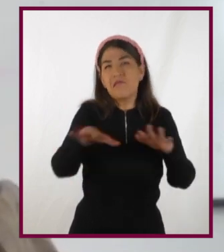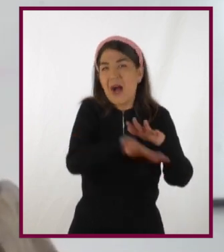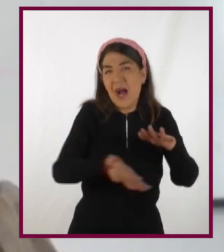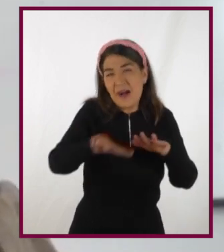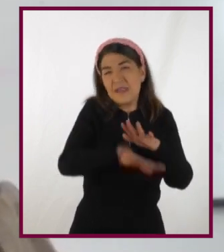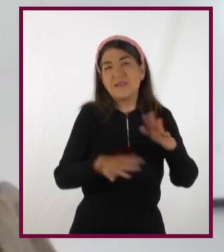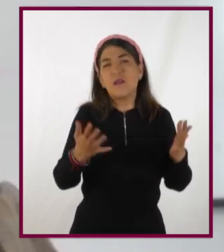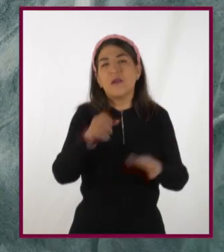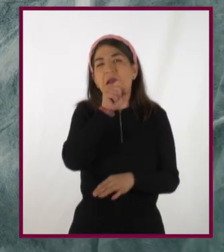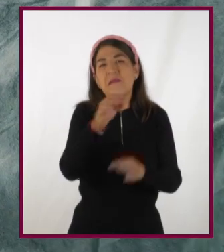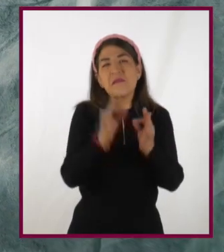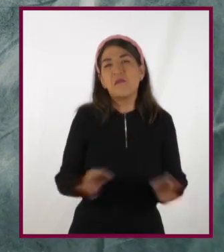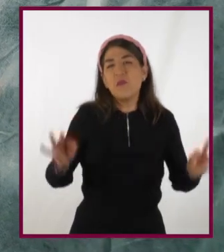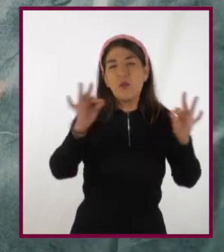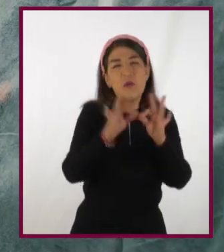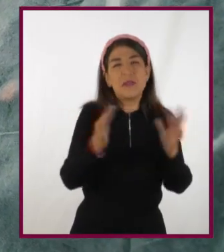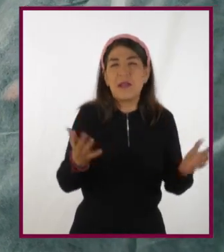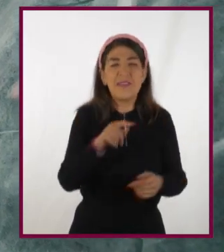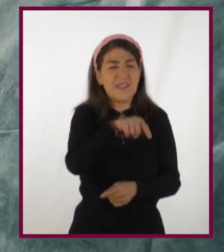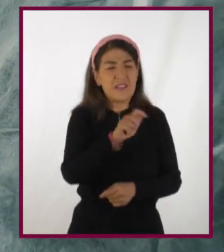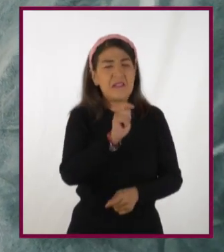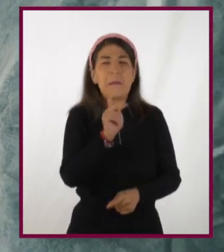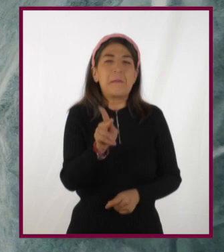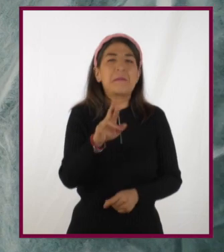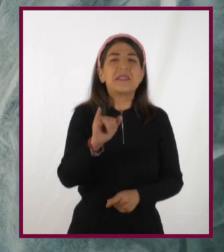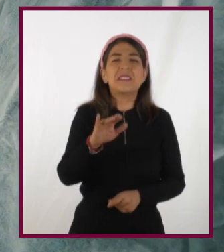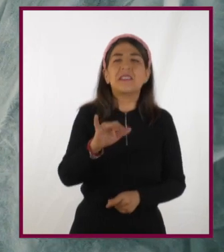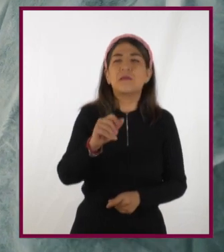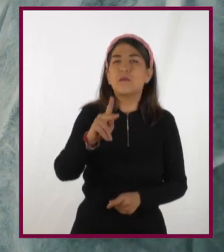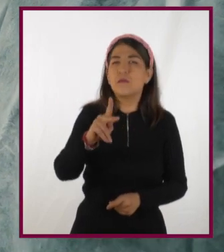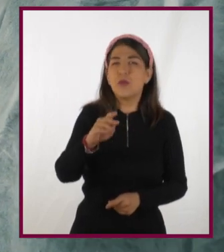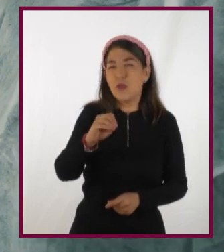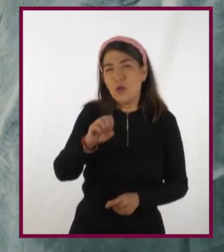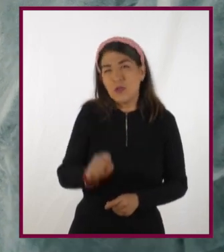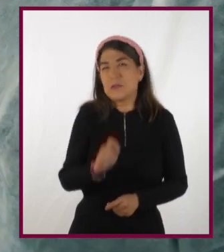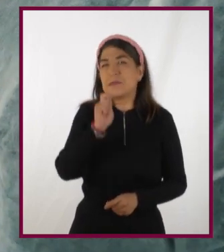fundamental, de manera que estos principios o